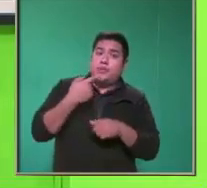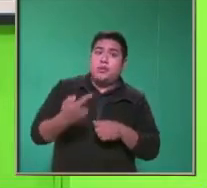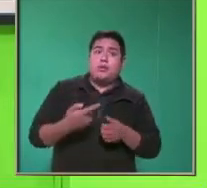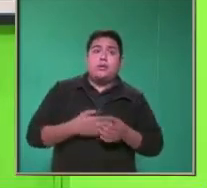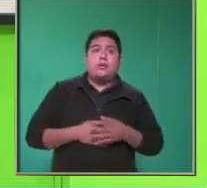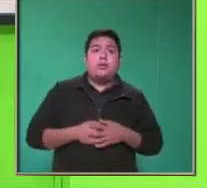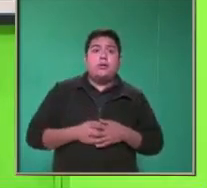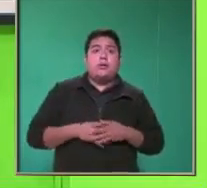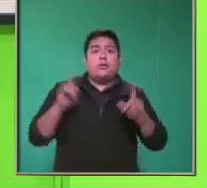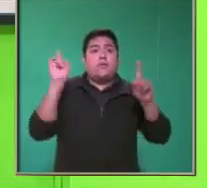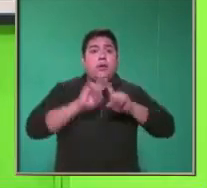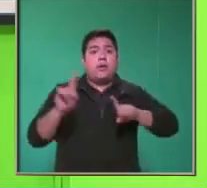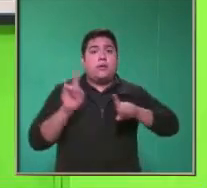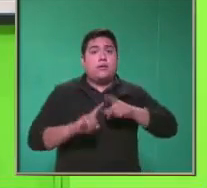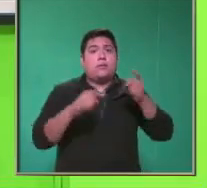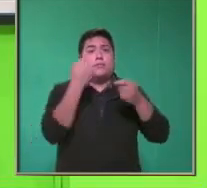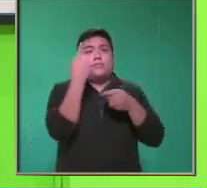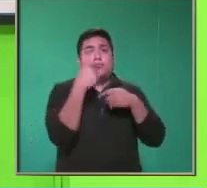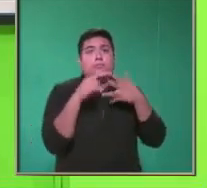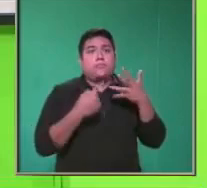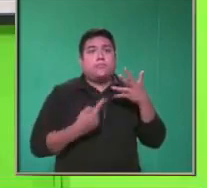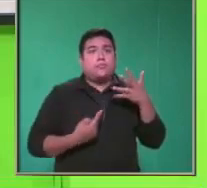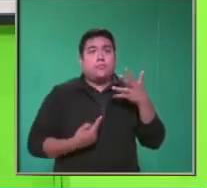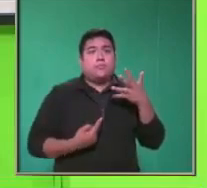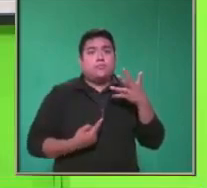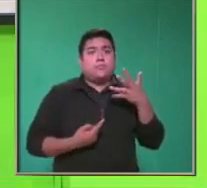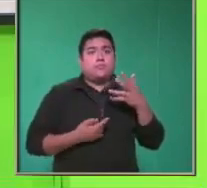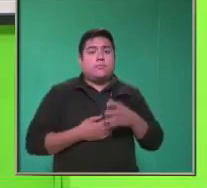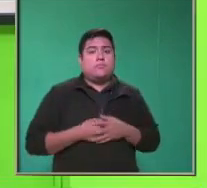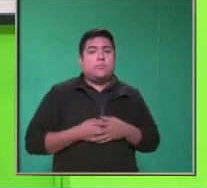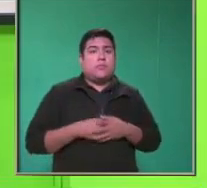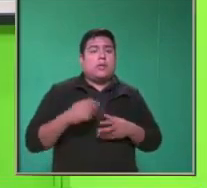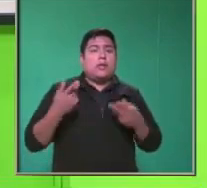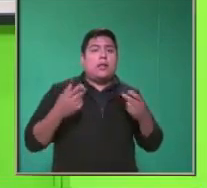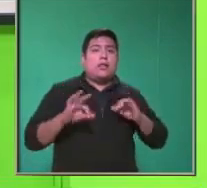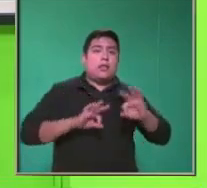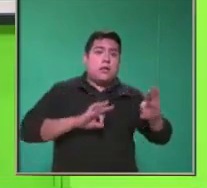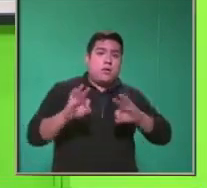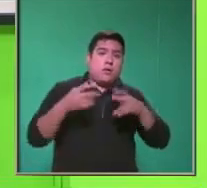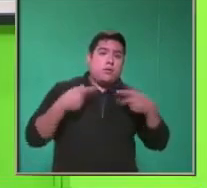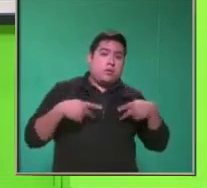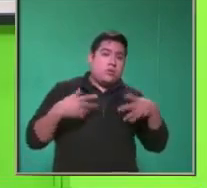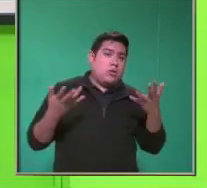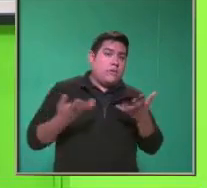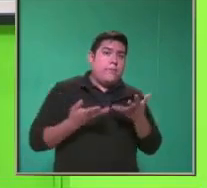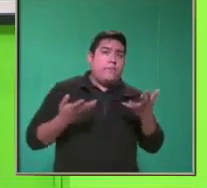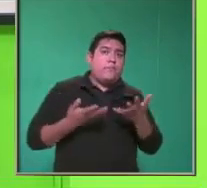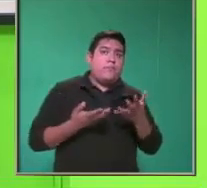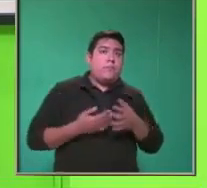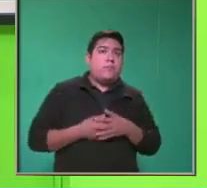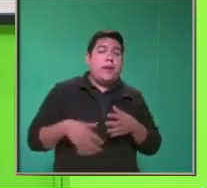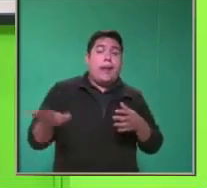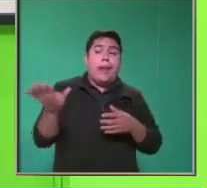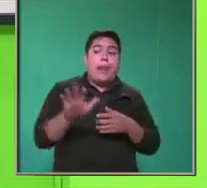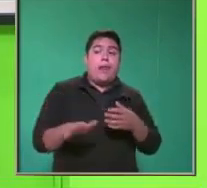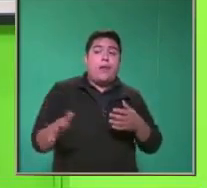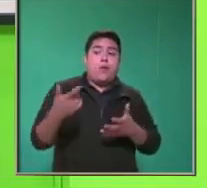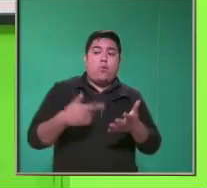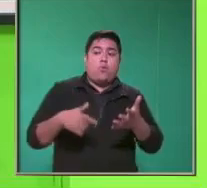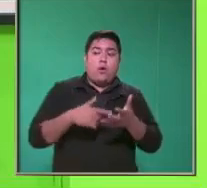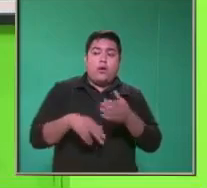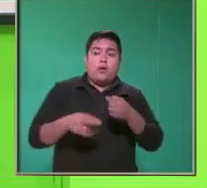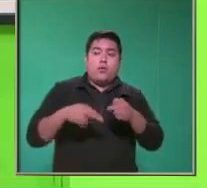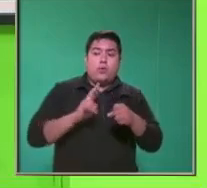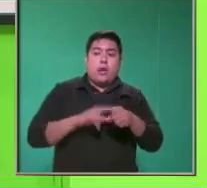a ver características, íbamos a ver el impacto de la actividad humana en esas regiones y es momento